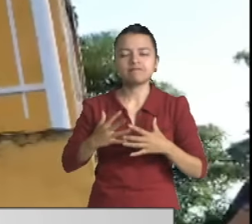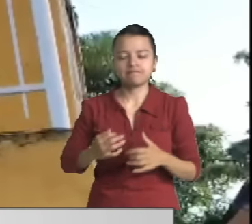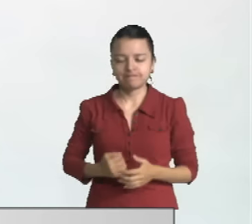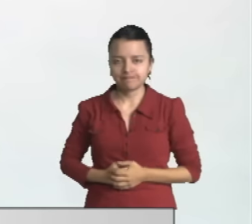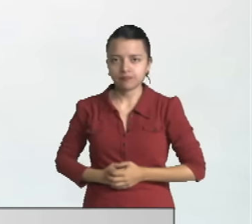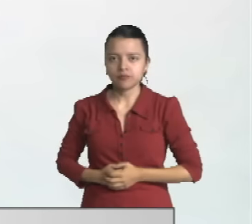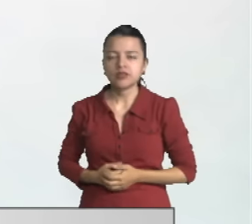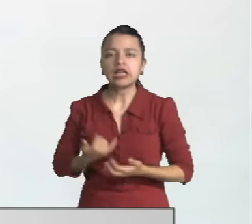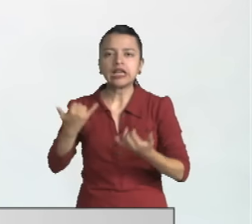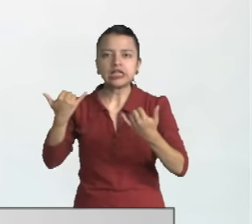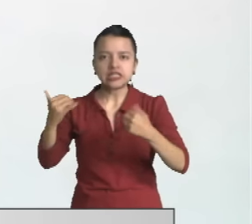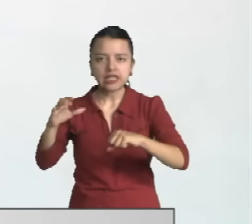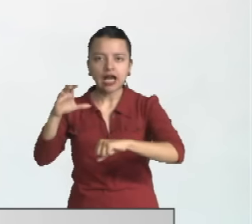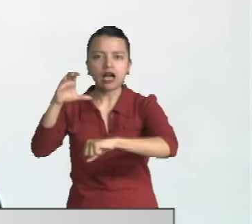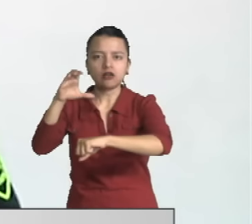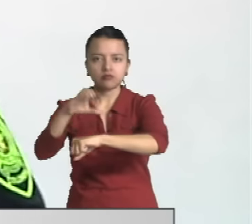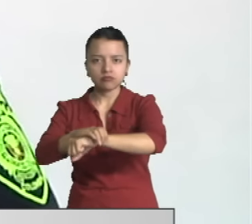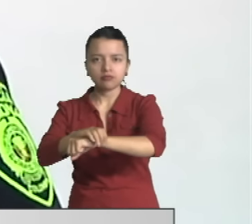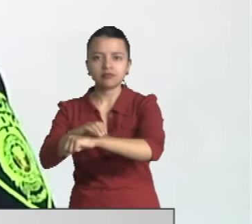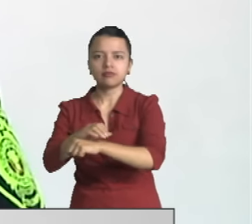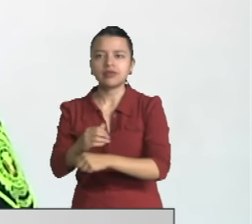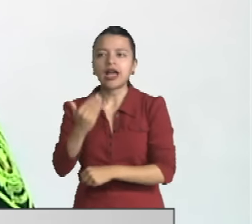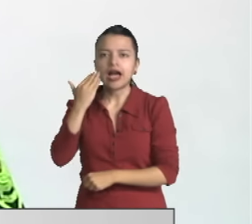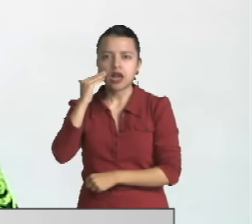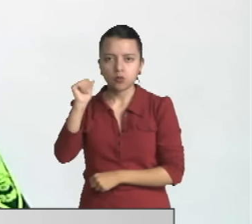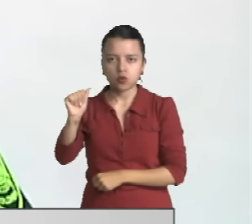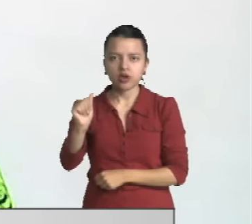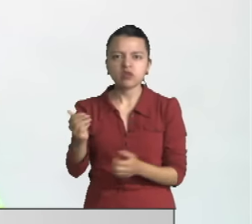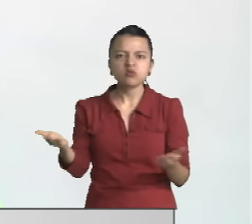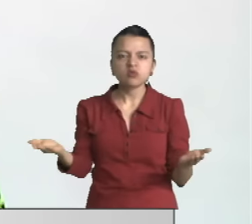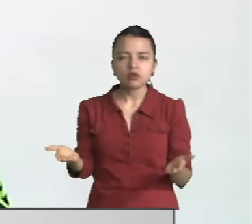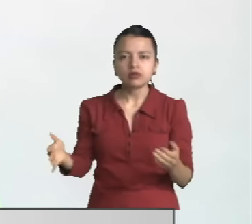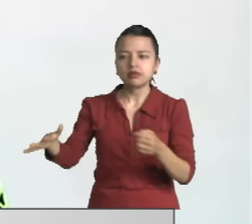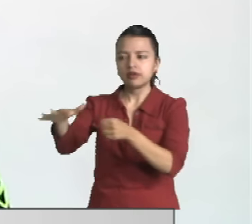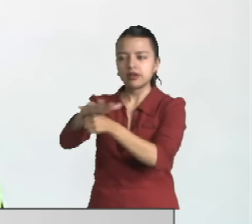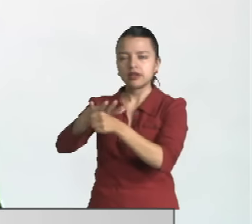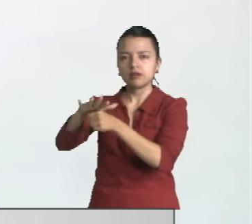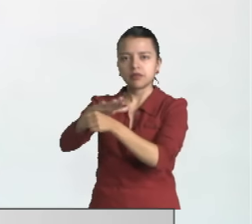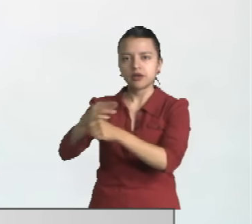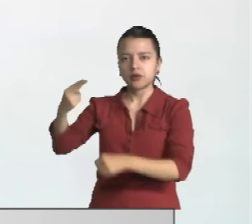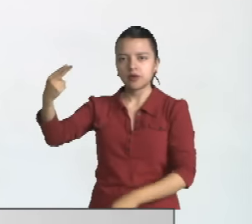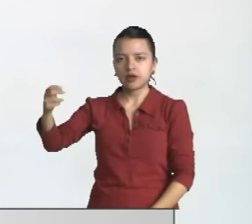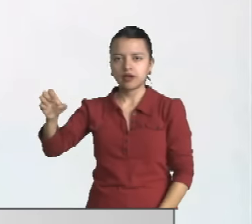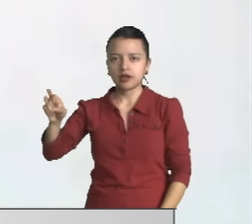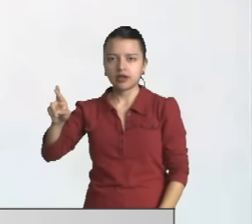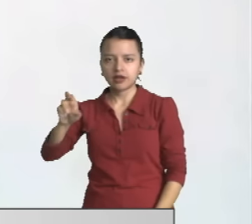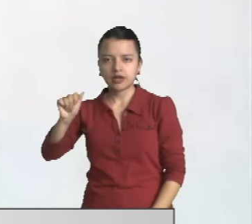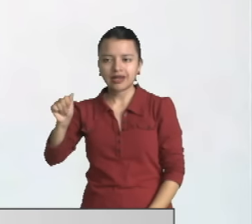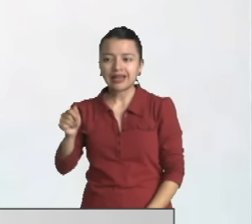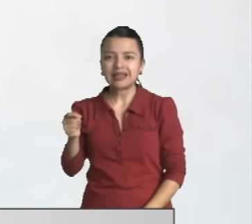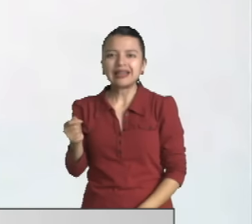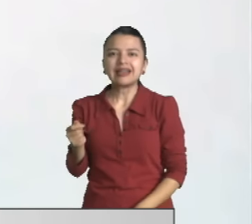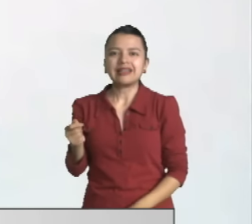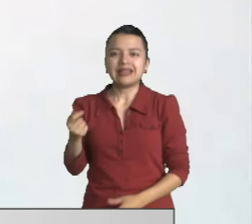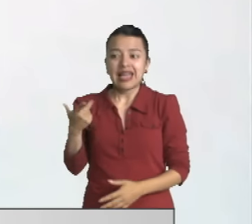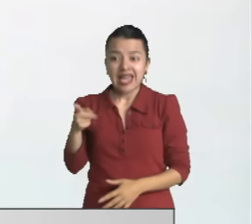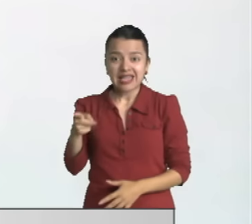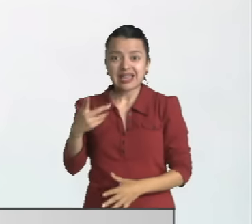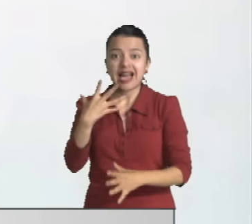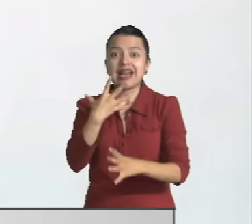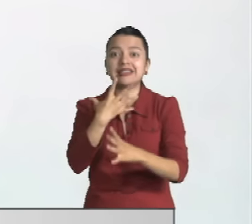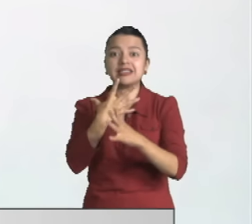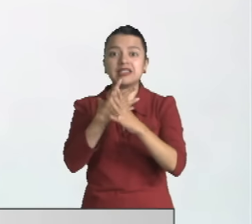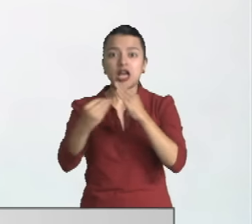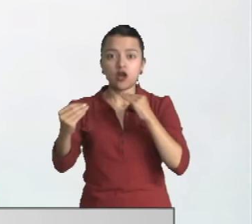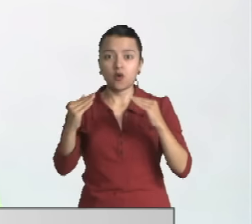captura se da en el CAD de La Rosera, momentos justo en donde ella había salido desde